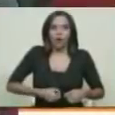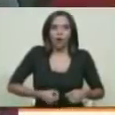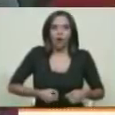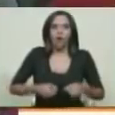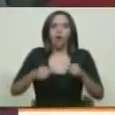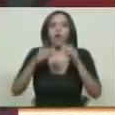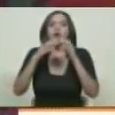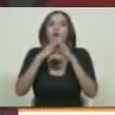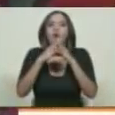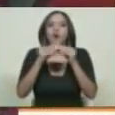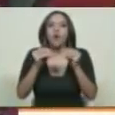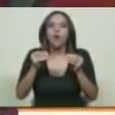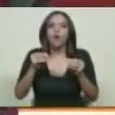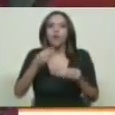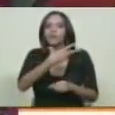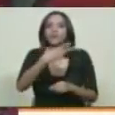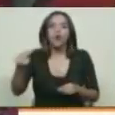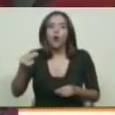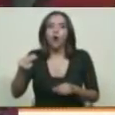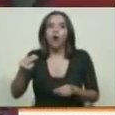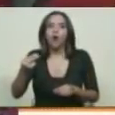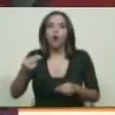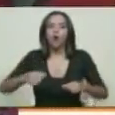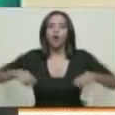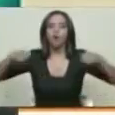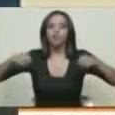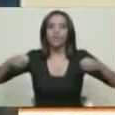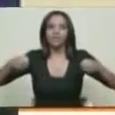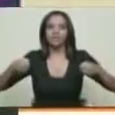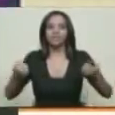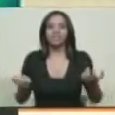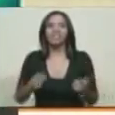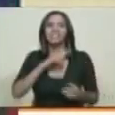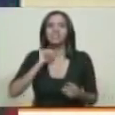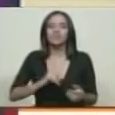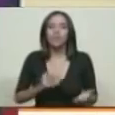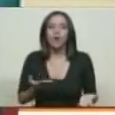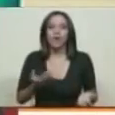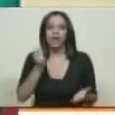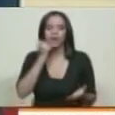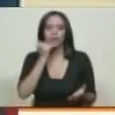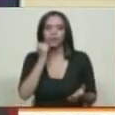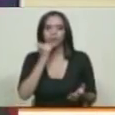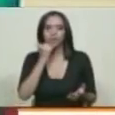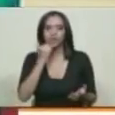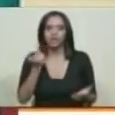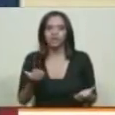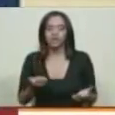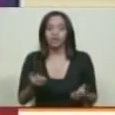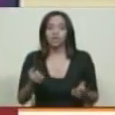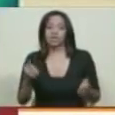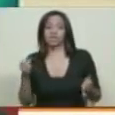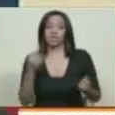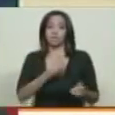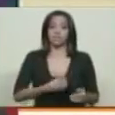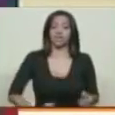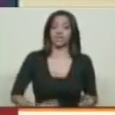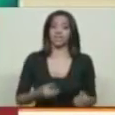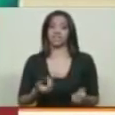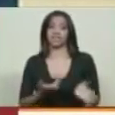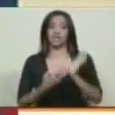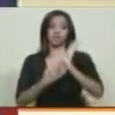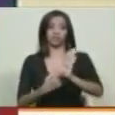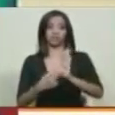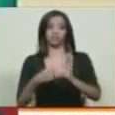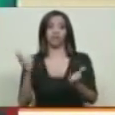comer, que se mueran los chamos, que se mueran la gente de hambre. Claro, cállate. Aparte que Macri se lanza un decreto donde